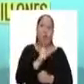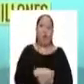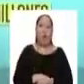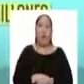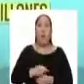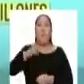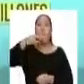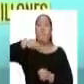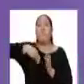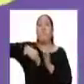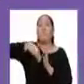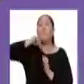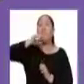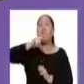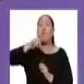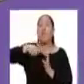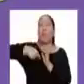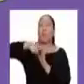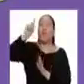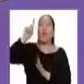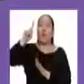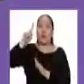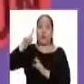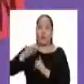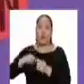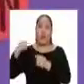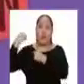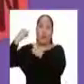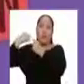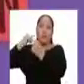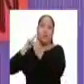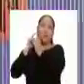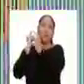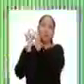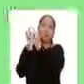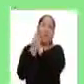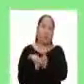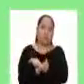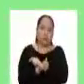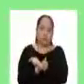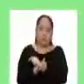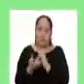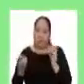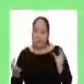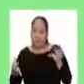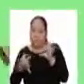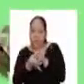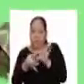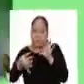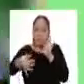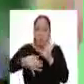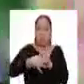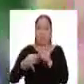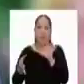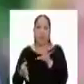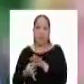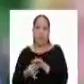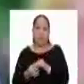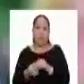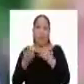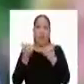años de evolución, cruce de especies y de adaptación, hasta llegar a ser lo que son ahora. De